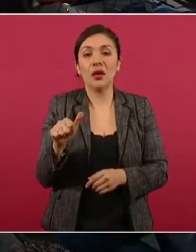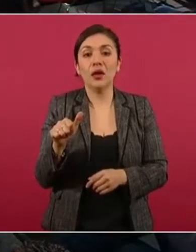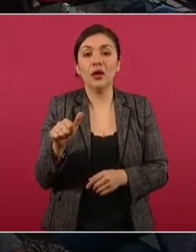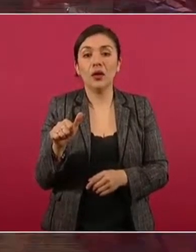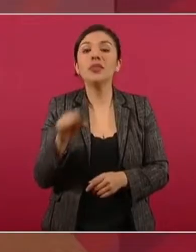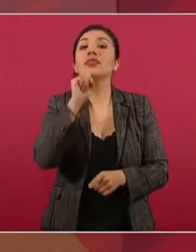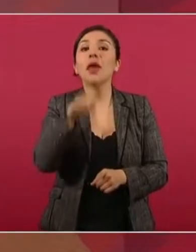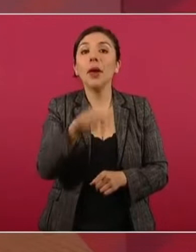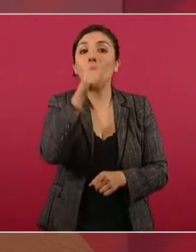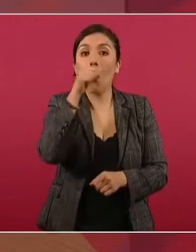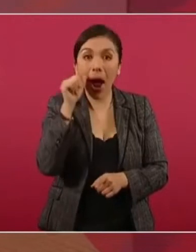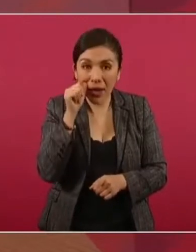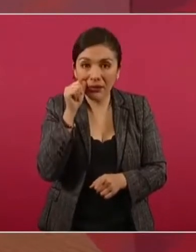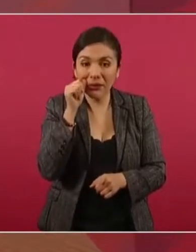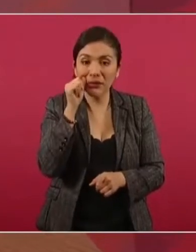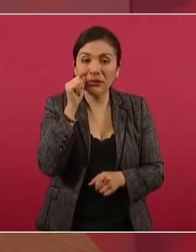y en Juárez,